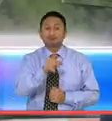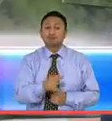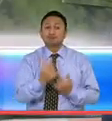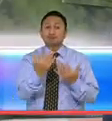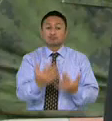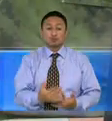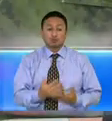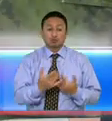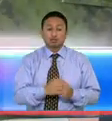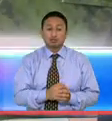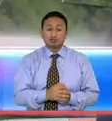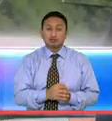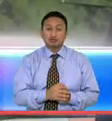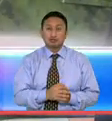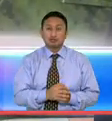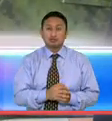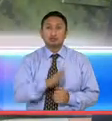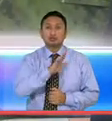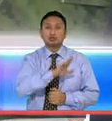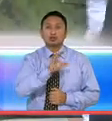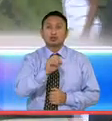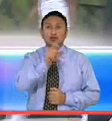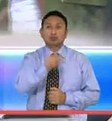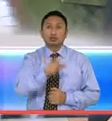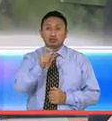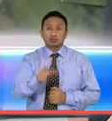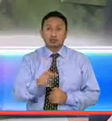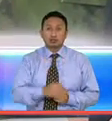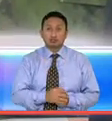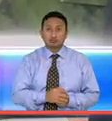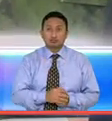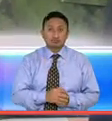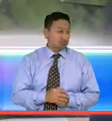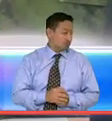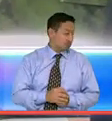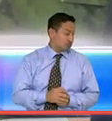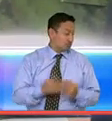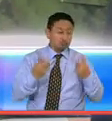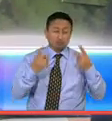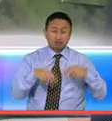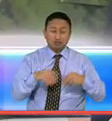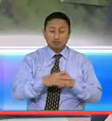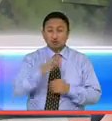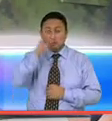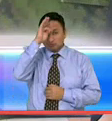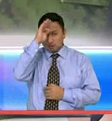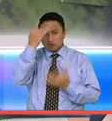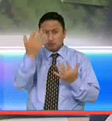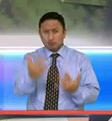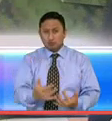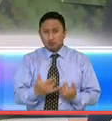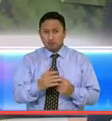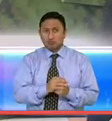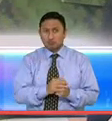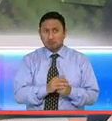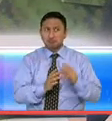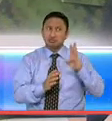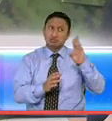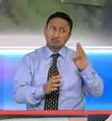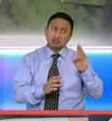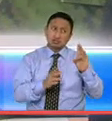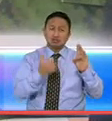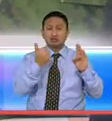cuidados intensivos mayor a 50 pacientes y también una lista de espera de hospitalización que comienza a fluctuar entre 7 y